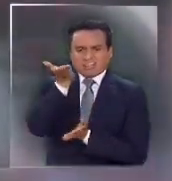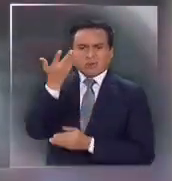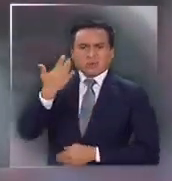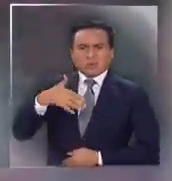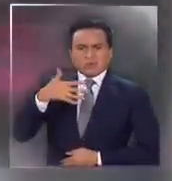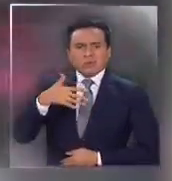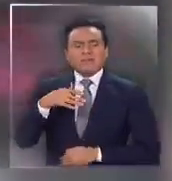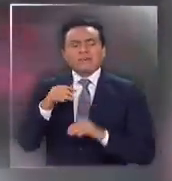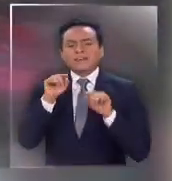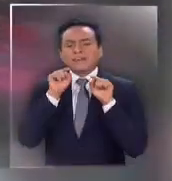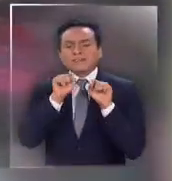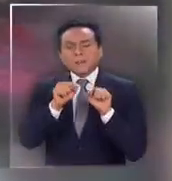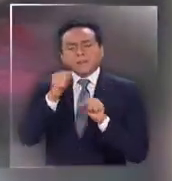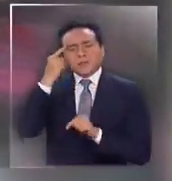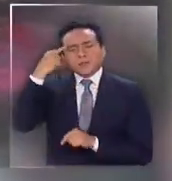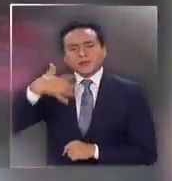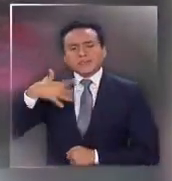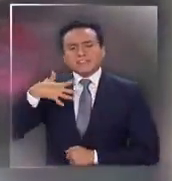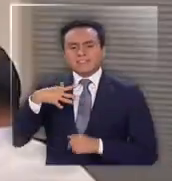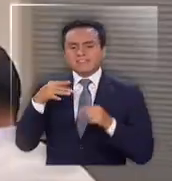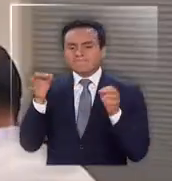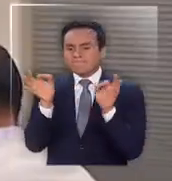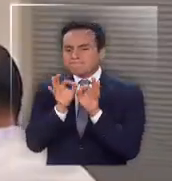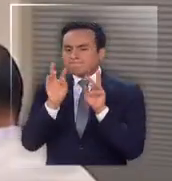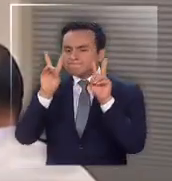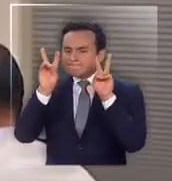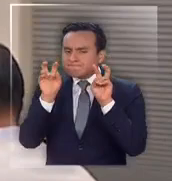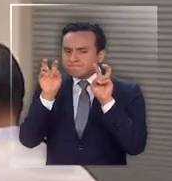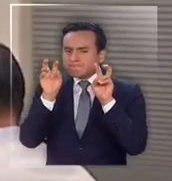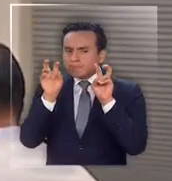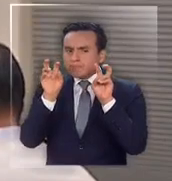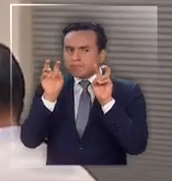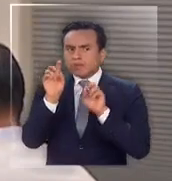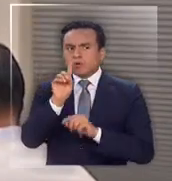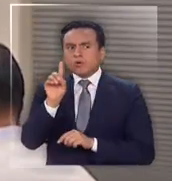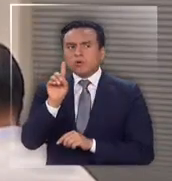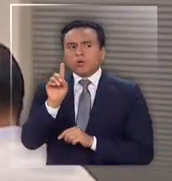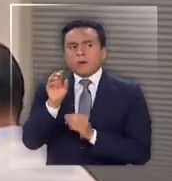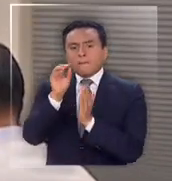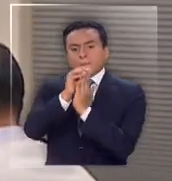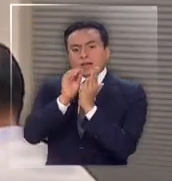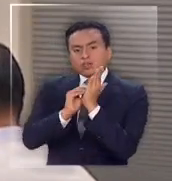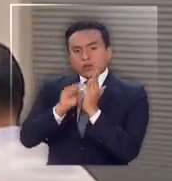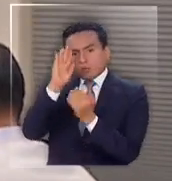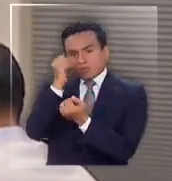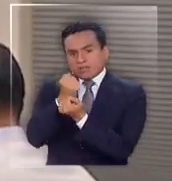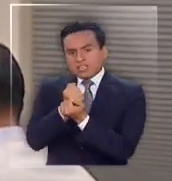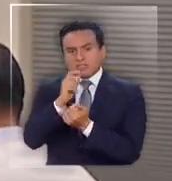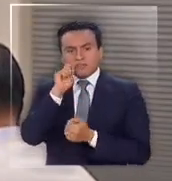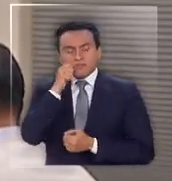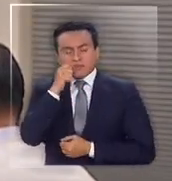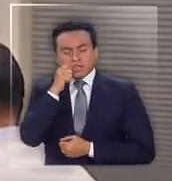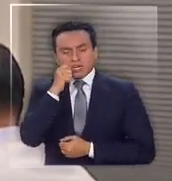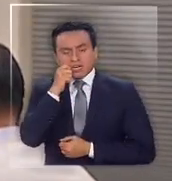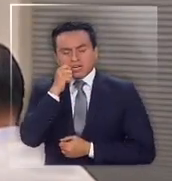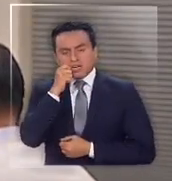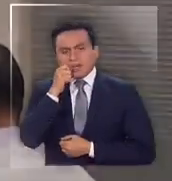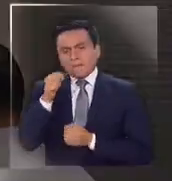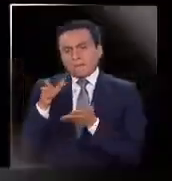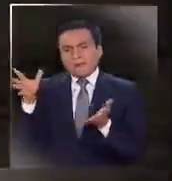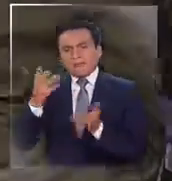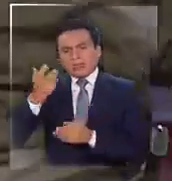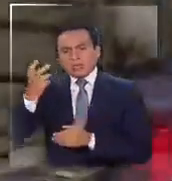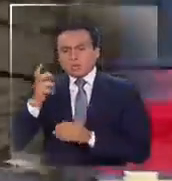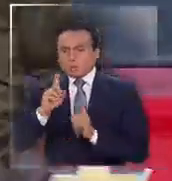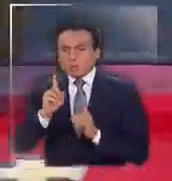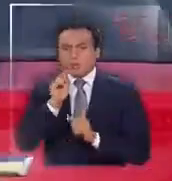Pero es súper importante precisar que no necesariamente que haya más registros policiales implicarán en definitiva que haya más